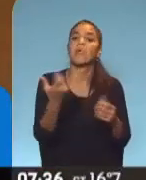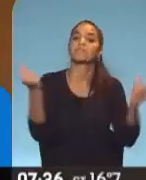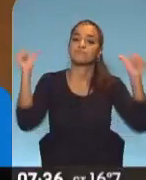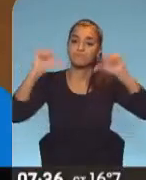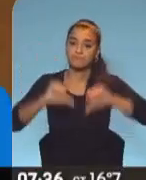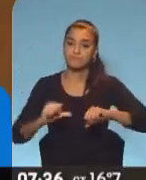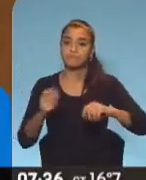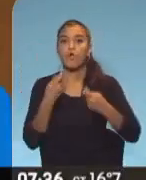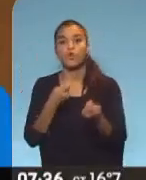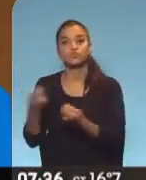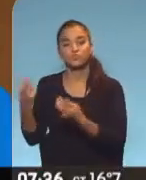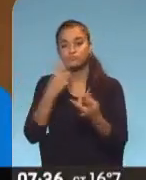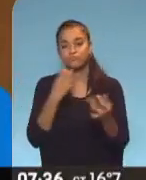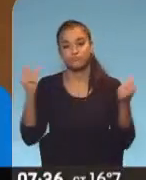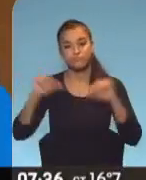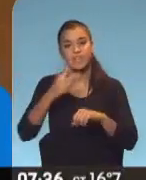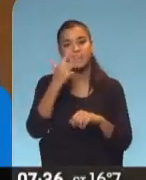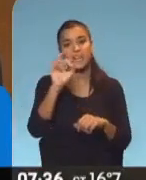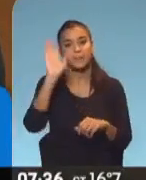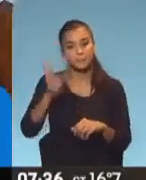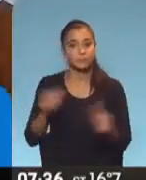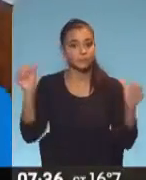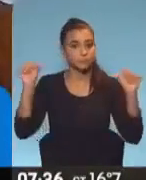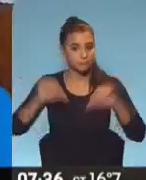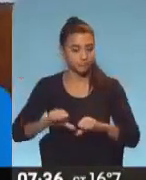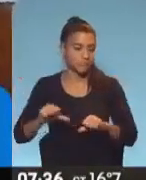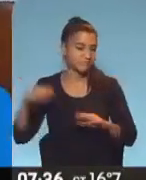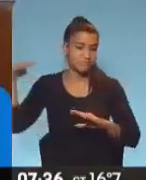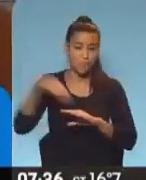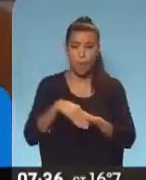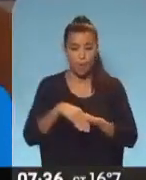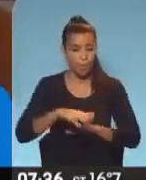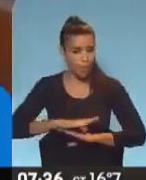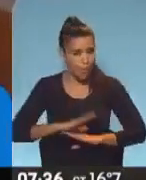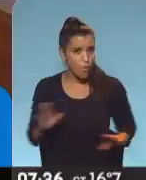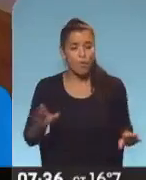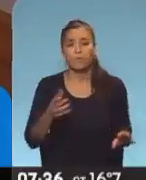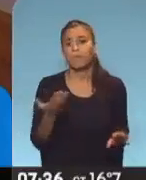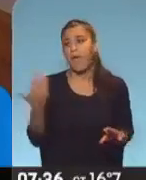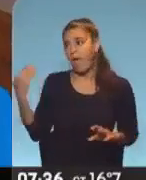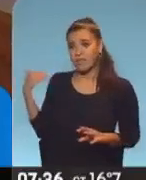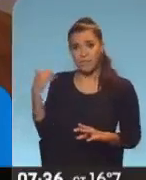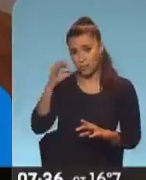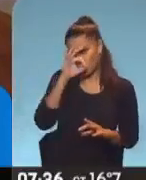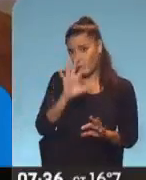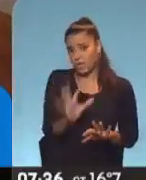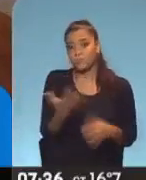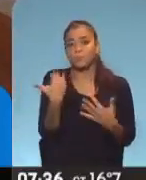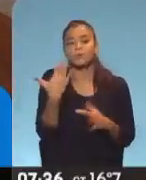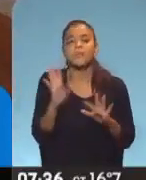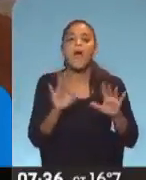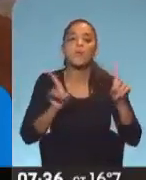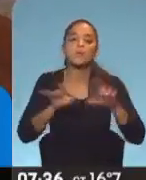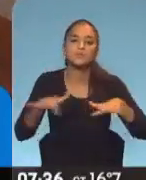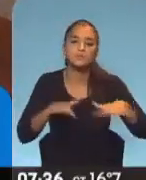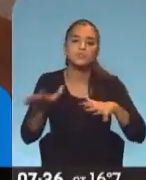nivel mundial es 30% en el último mes. Es una caída feroz, sí, fenomenal, sí, claro, que no registra antecedentes, porque uno puede decir, bueno, hay situaciones